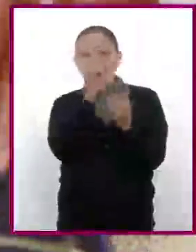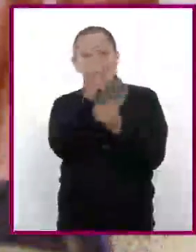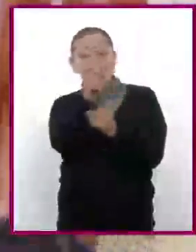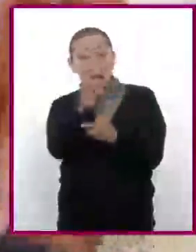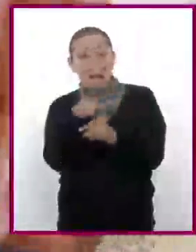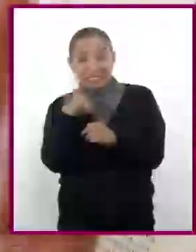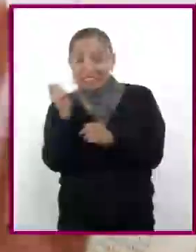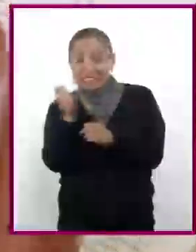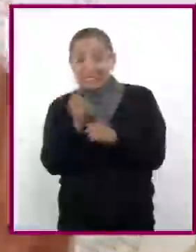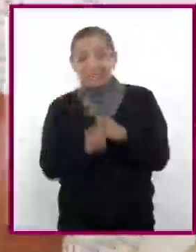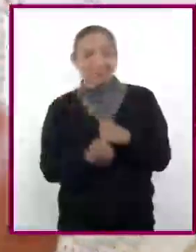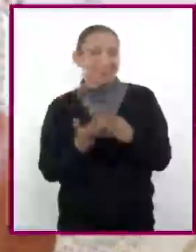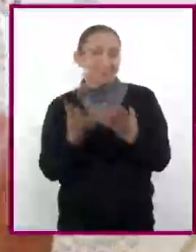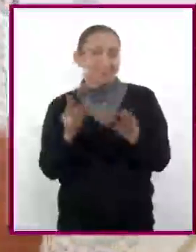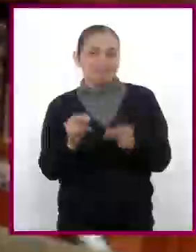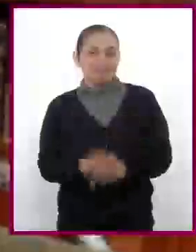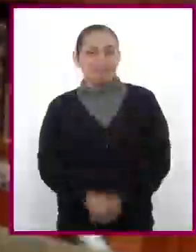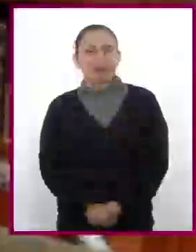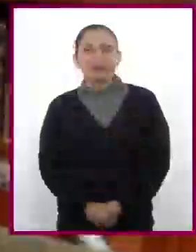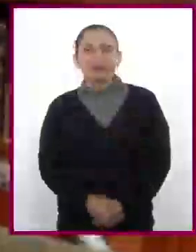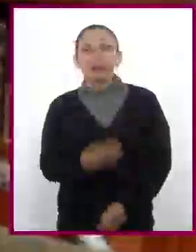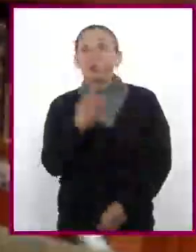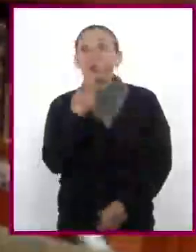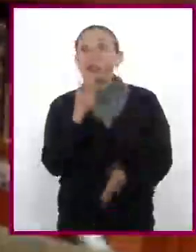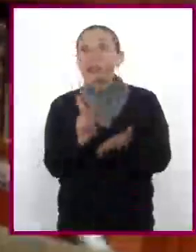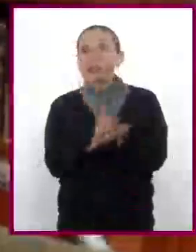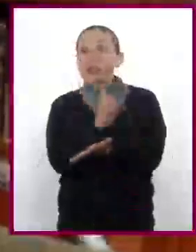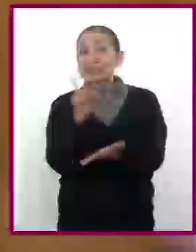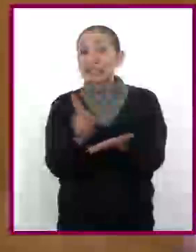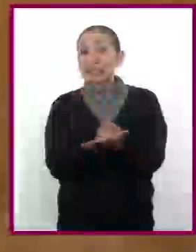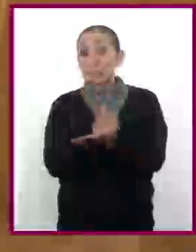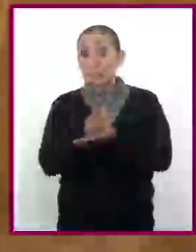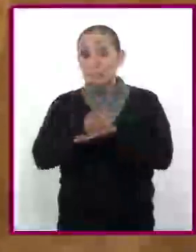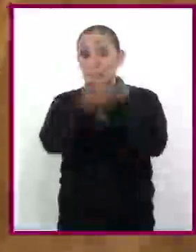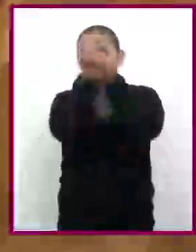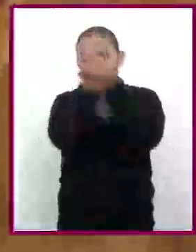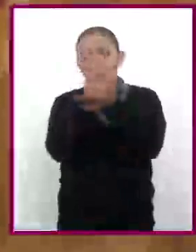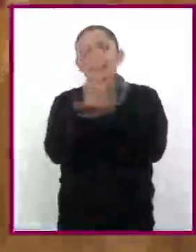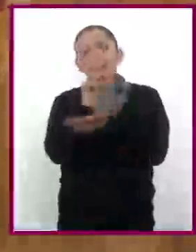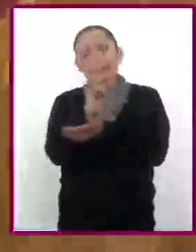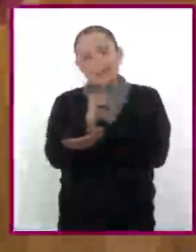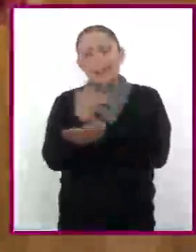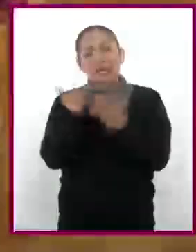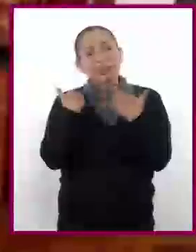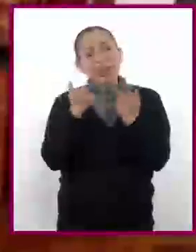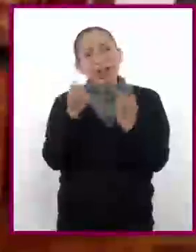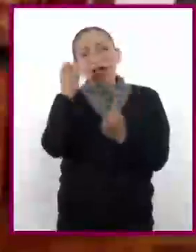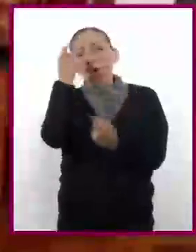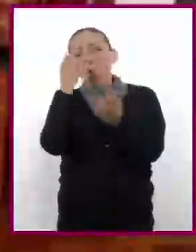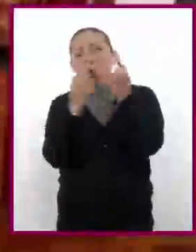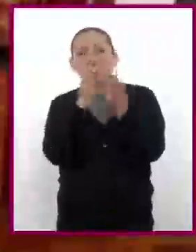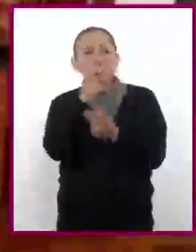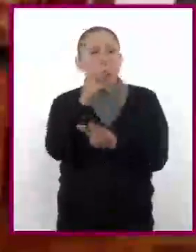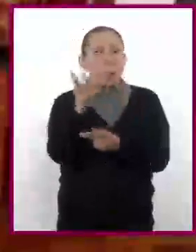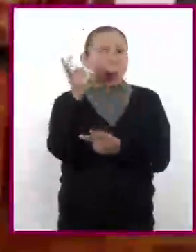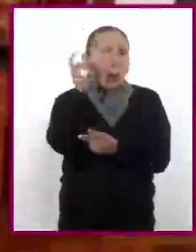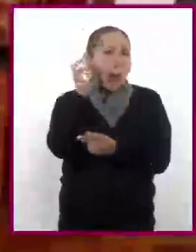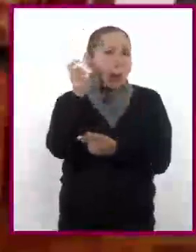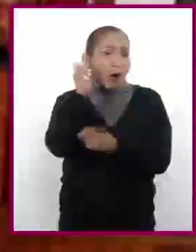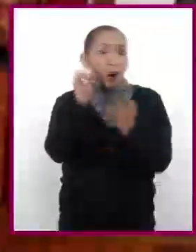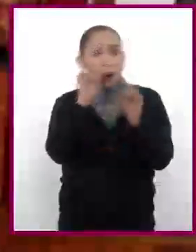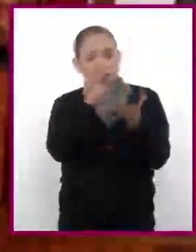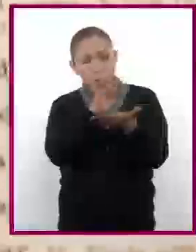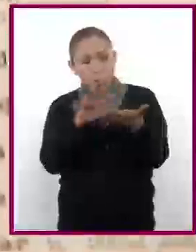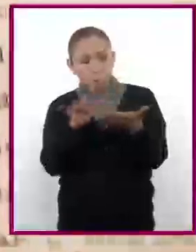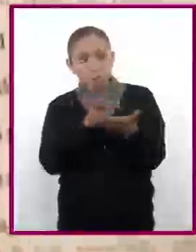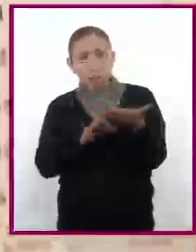palabras y su significado. Usar el diccionario como herramienta nos permite comprender aquellas palabras que escuchamos o